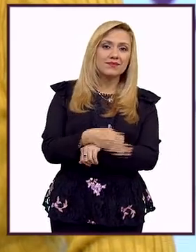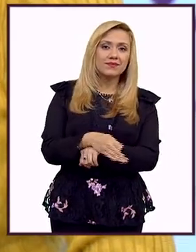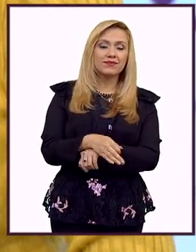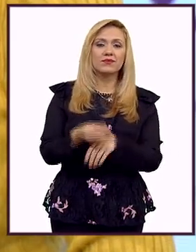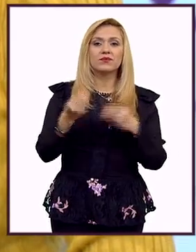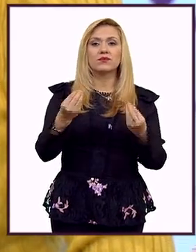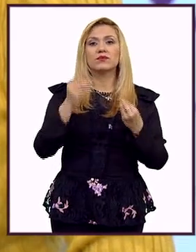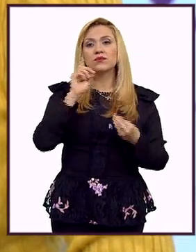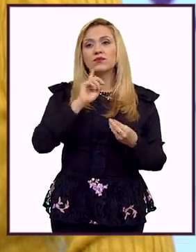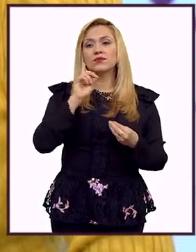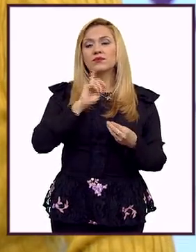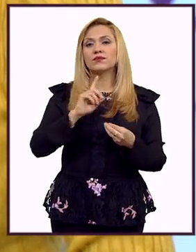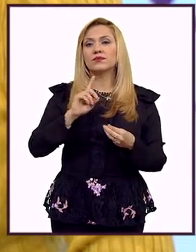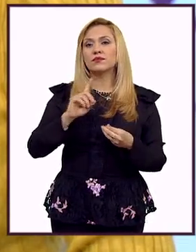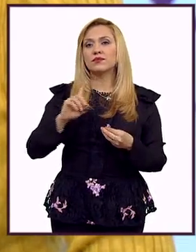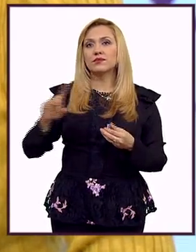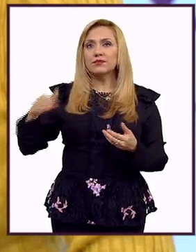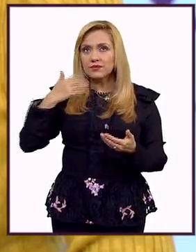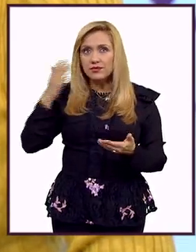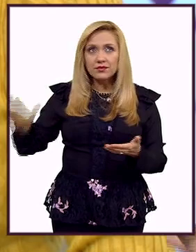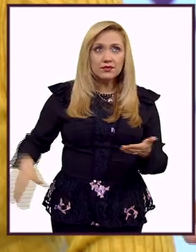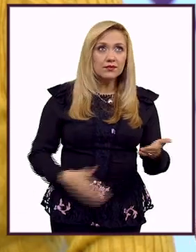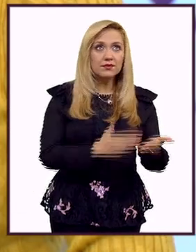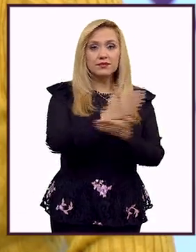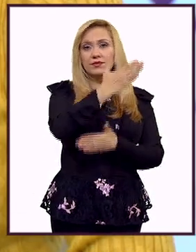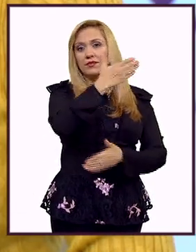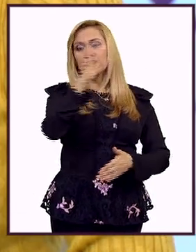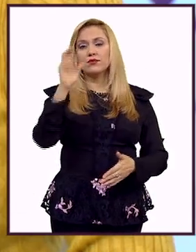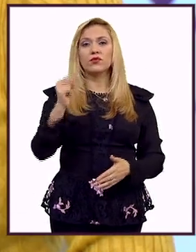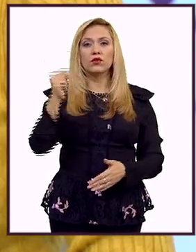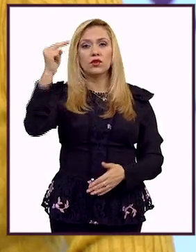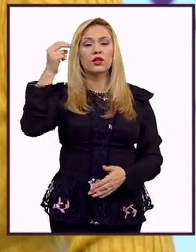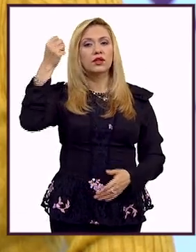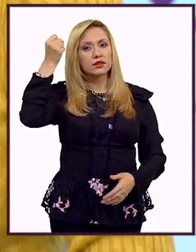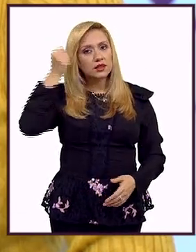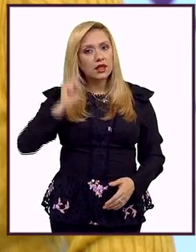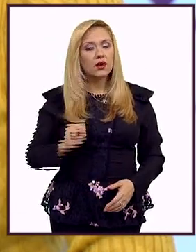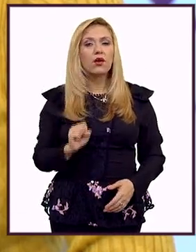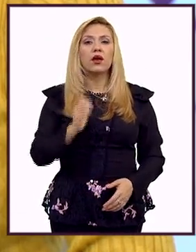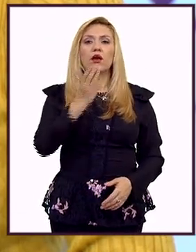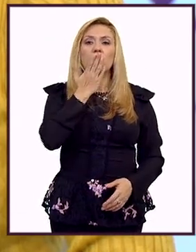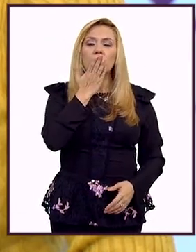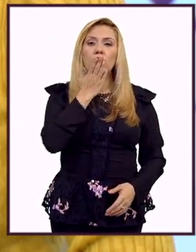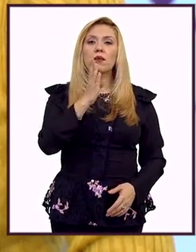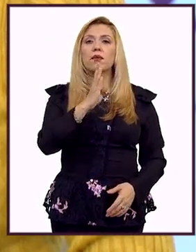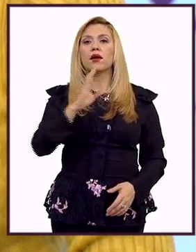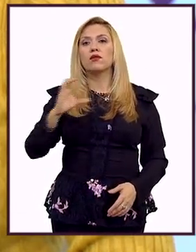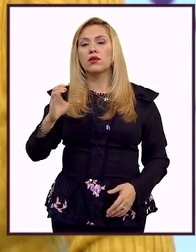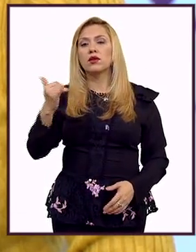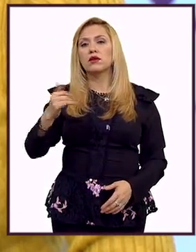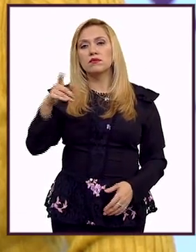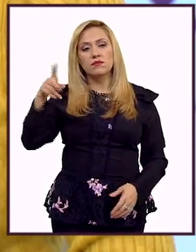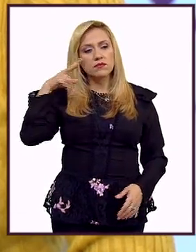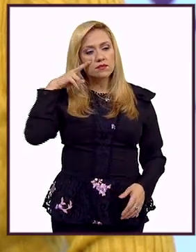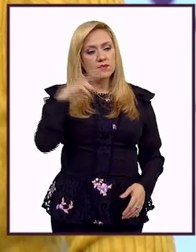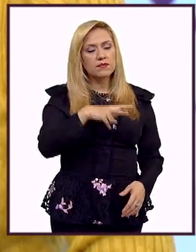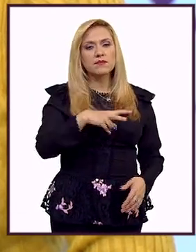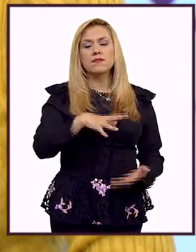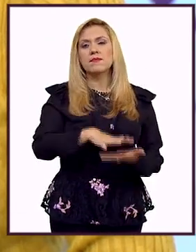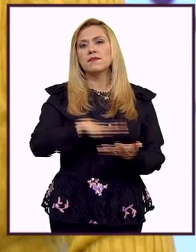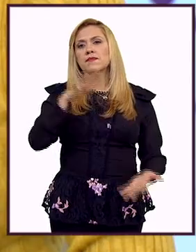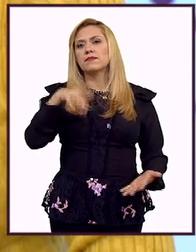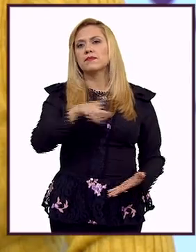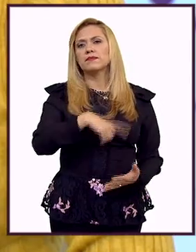de ellas vienen del sur del país, van hacia los campos del norte, principalmente Sinaloa, Sonora, Baja California, y es donde vemos todas estas situaciones